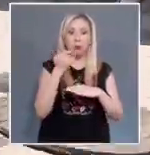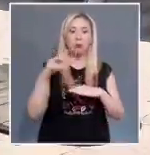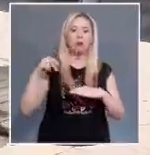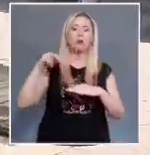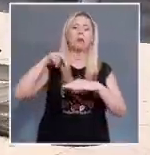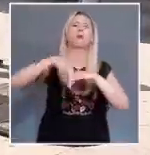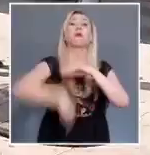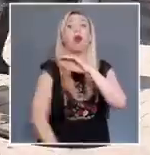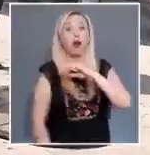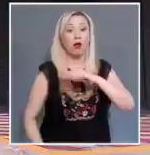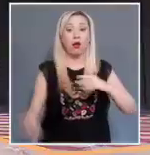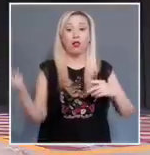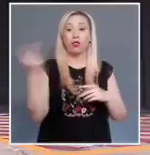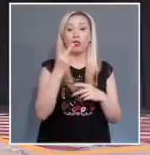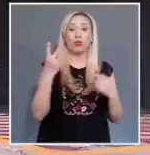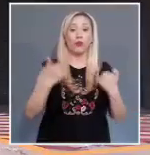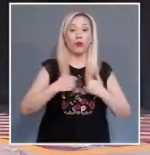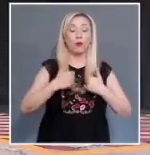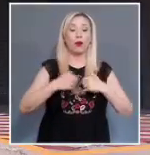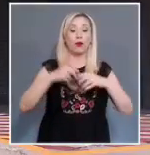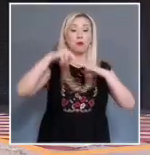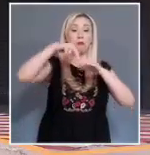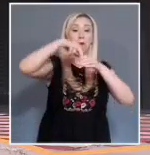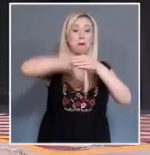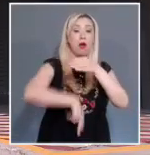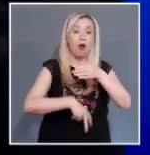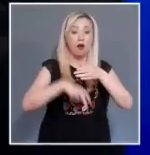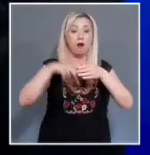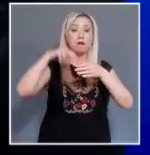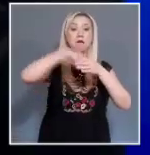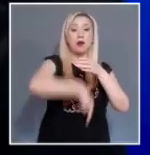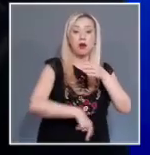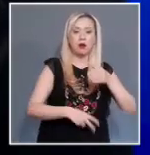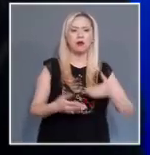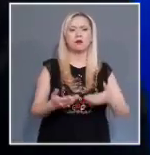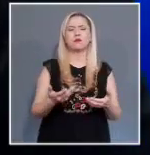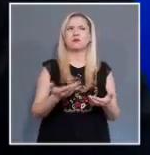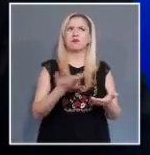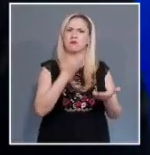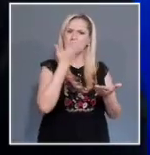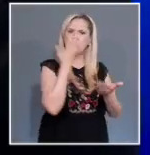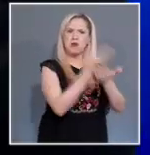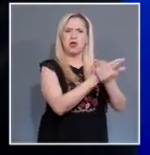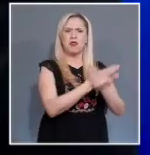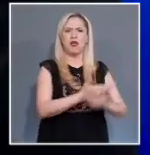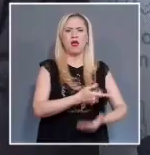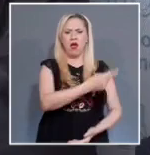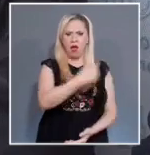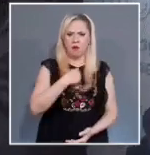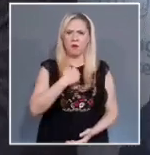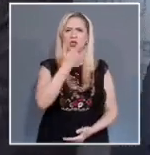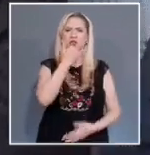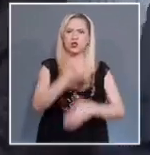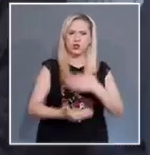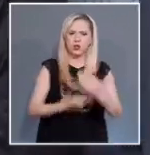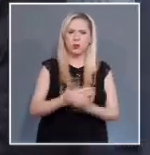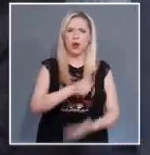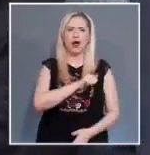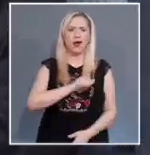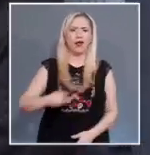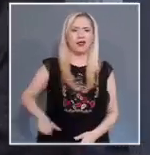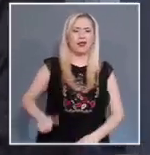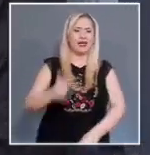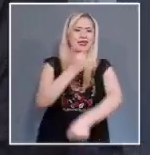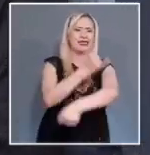patrimonial en contra del Estado mexicano y exigió una disculpa pública del alcalde de Iztacalco, Armando Quintero. Mire, el alcalde, de